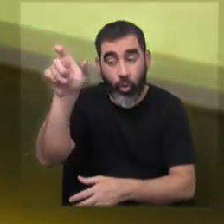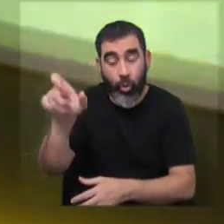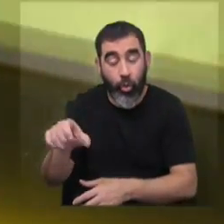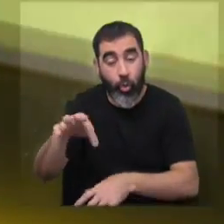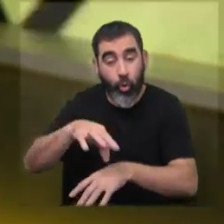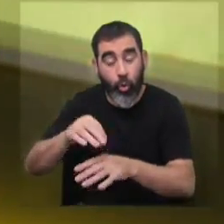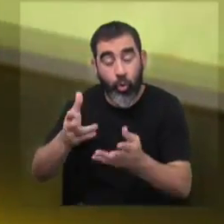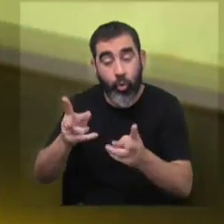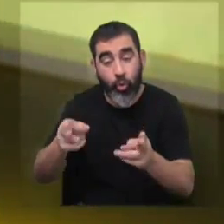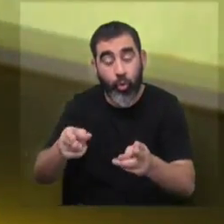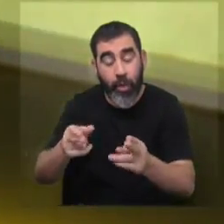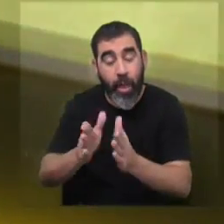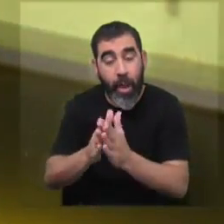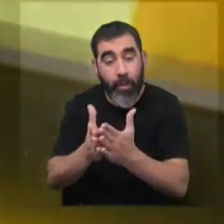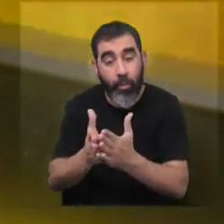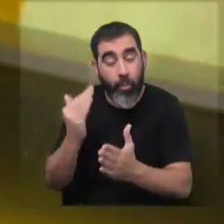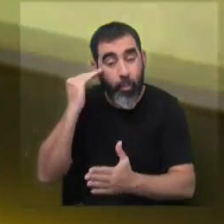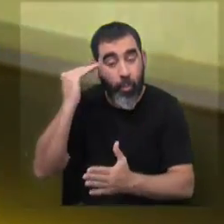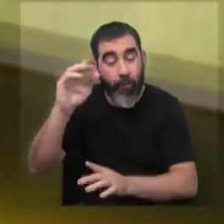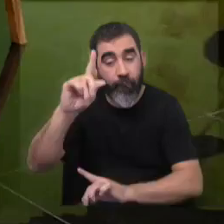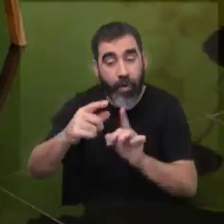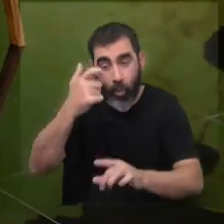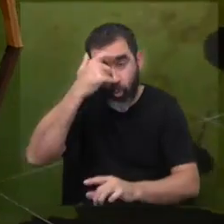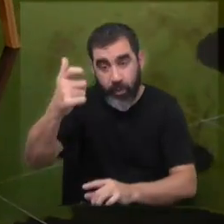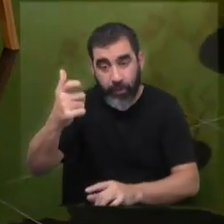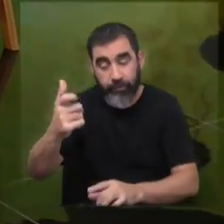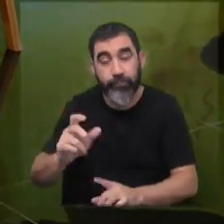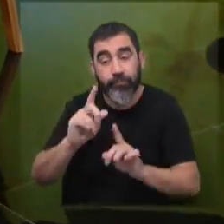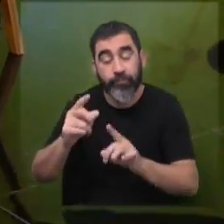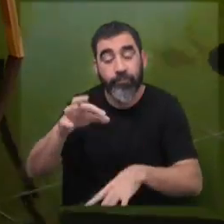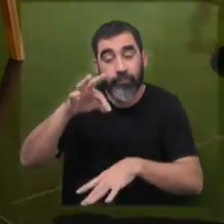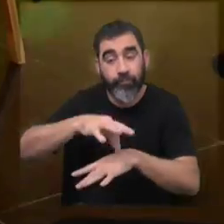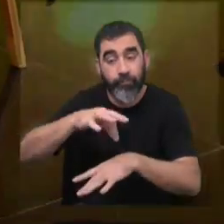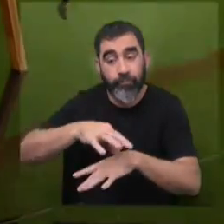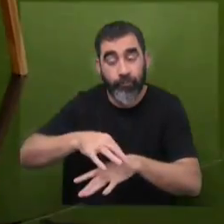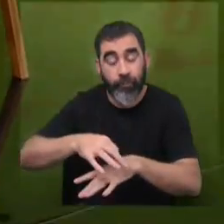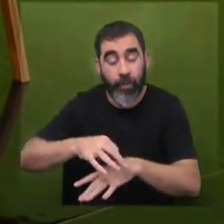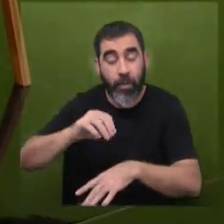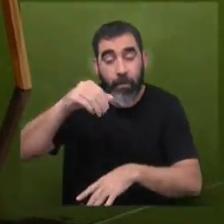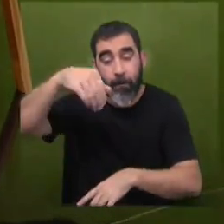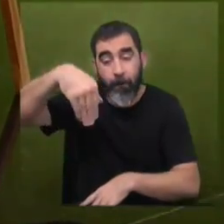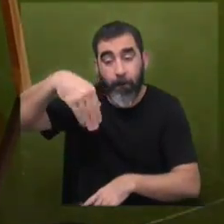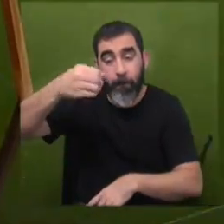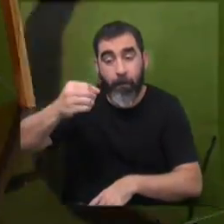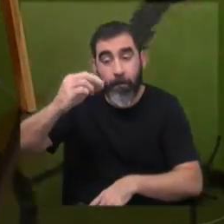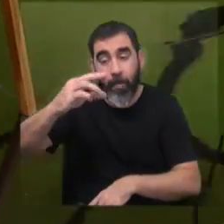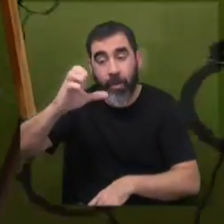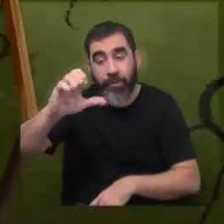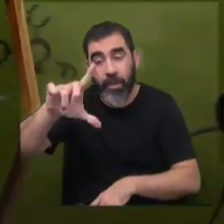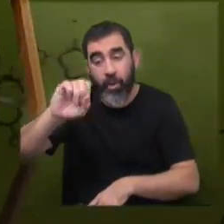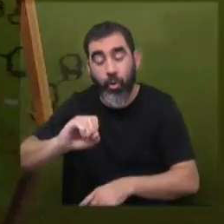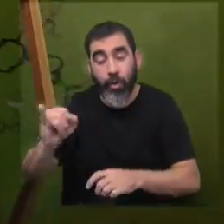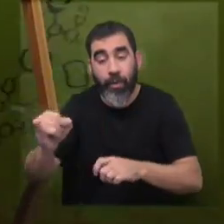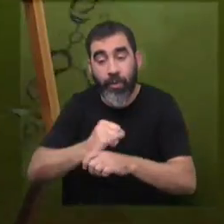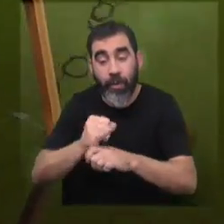libro, profesora emérita de Facultad de Ciencias, y el doctor Marcelo Lobreiro, del Laboratorio de Zoología de Vertebrados del Instituto